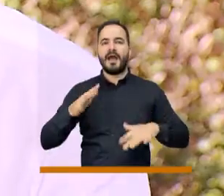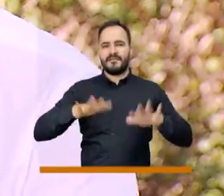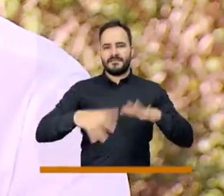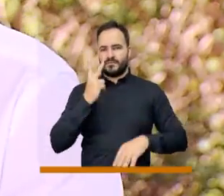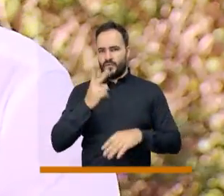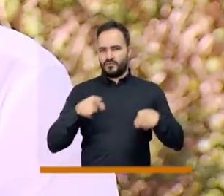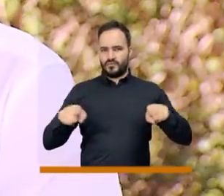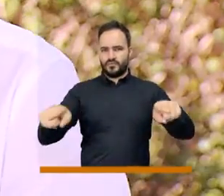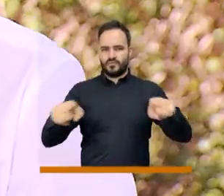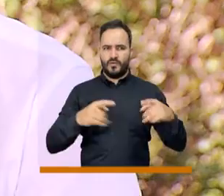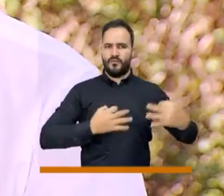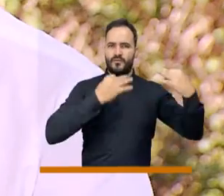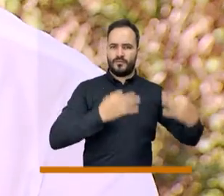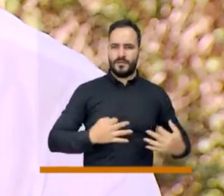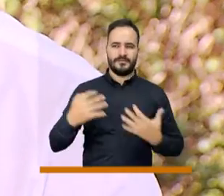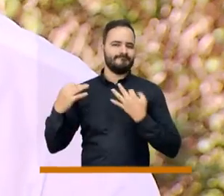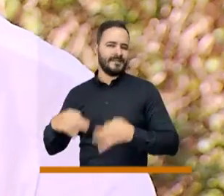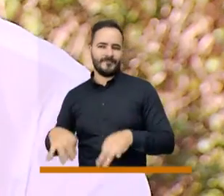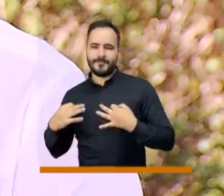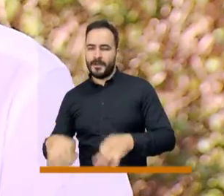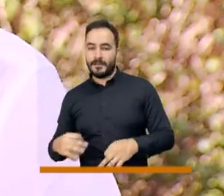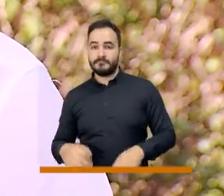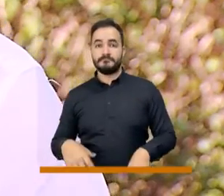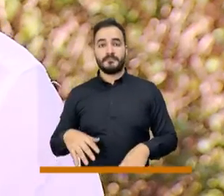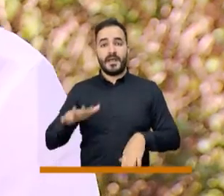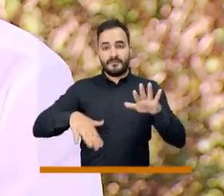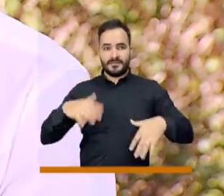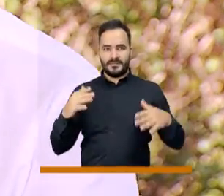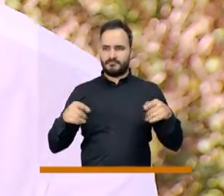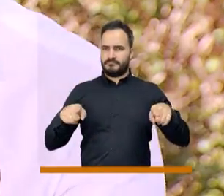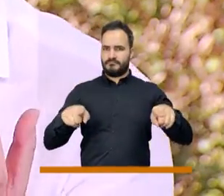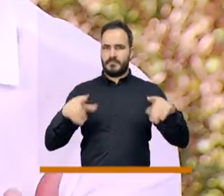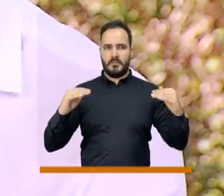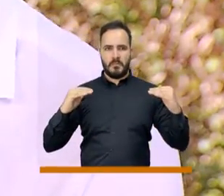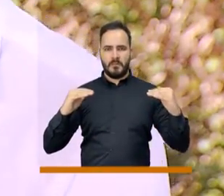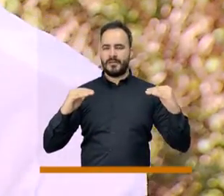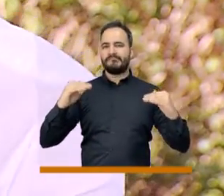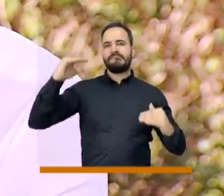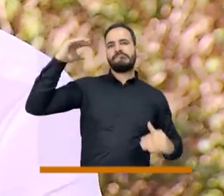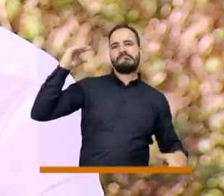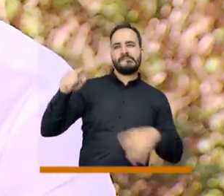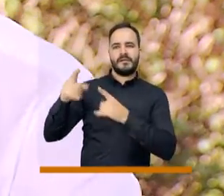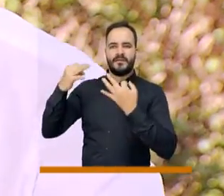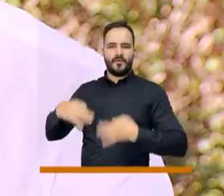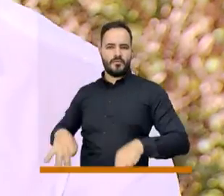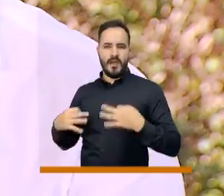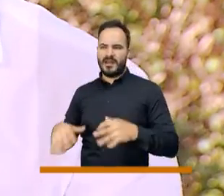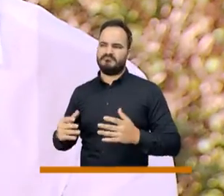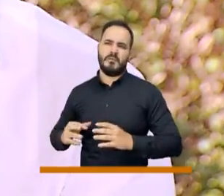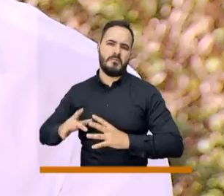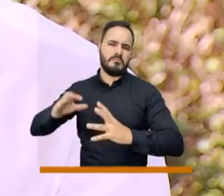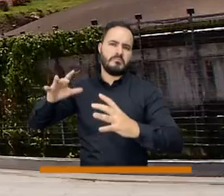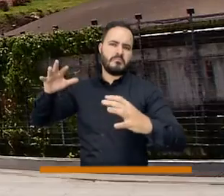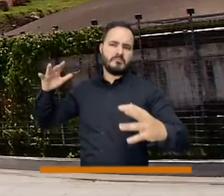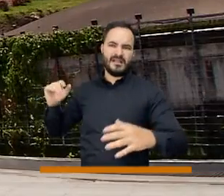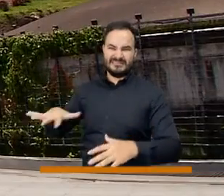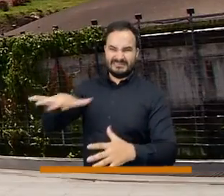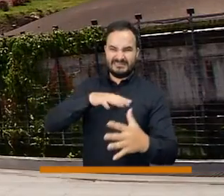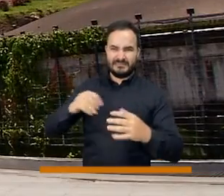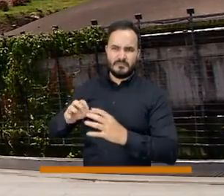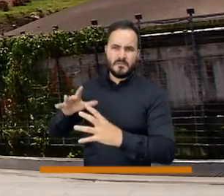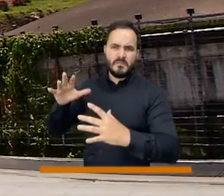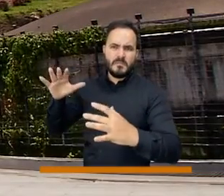e informal y muchas veces la informalidad supera las condiciones y los criterios de la formalidad y por lo tanto se ha